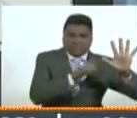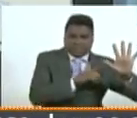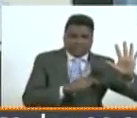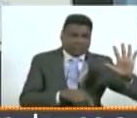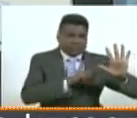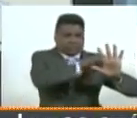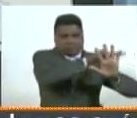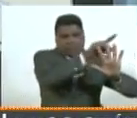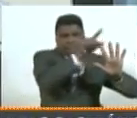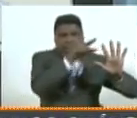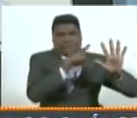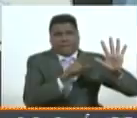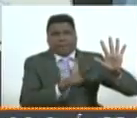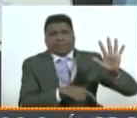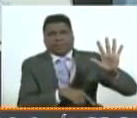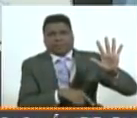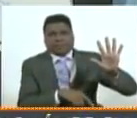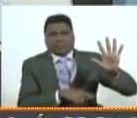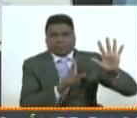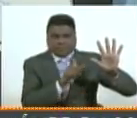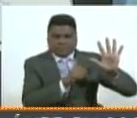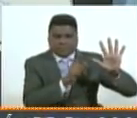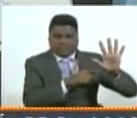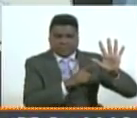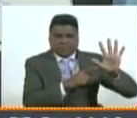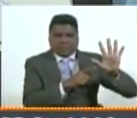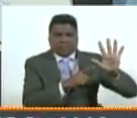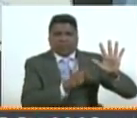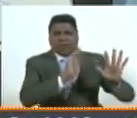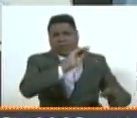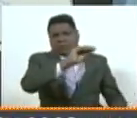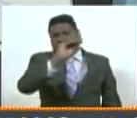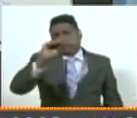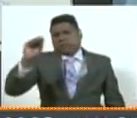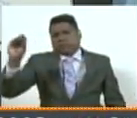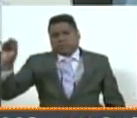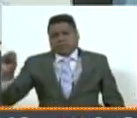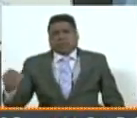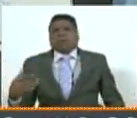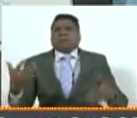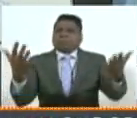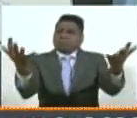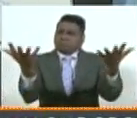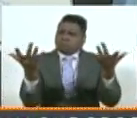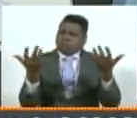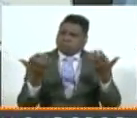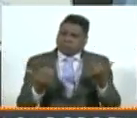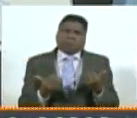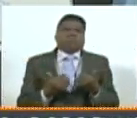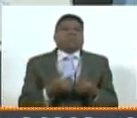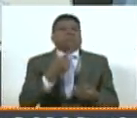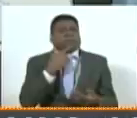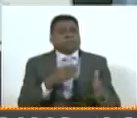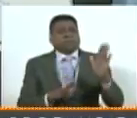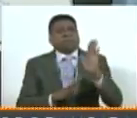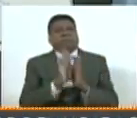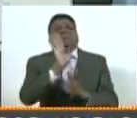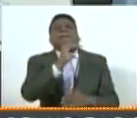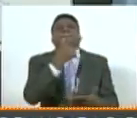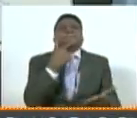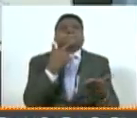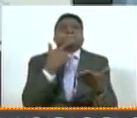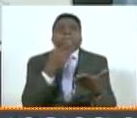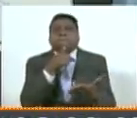la actual convocatoria es una oportunidad única que debe adelantarse con la consulta a